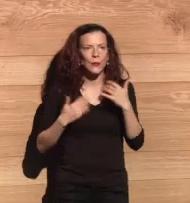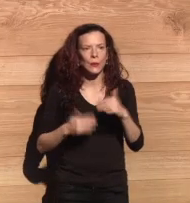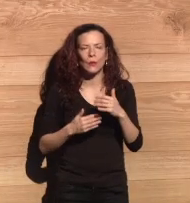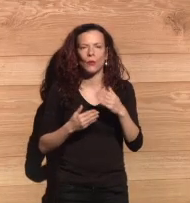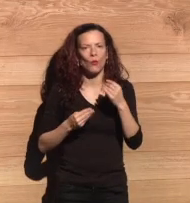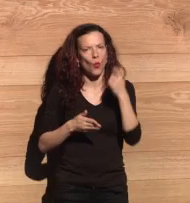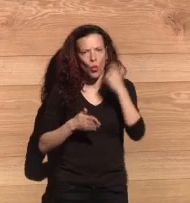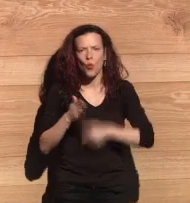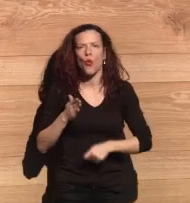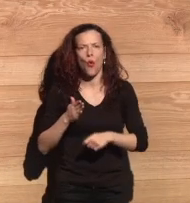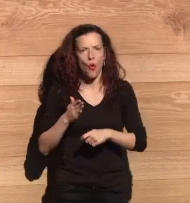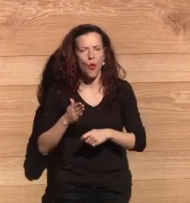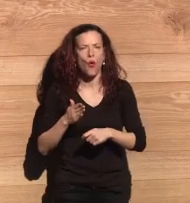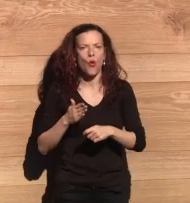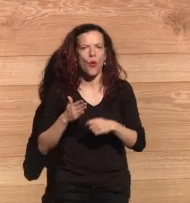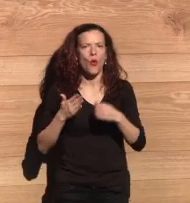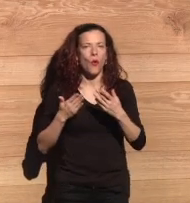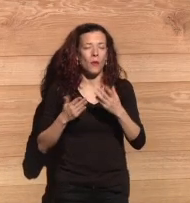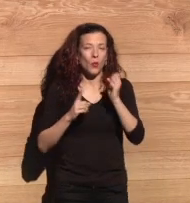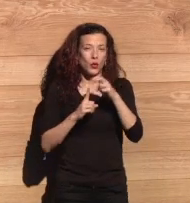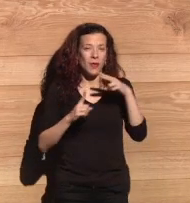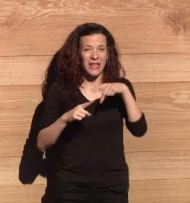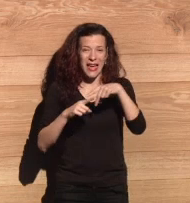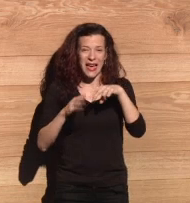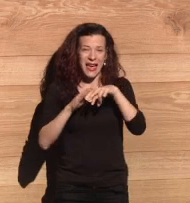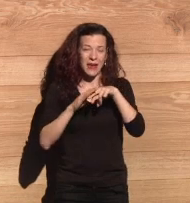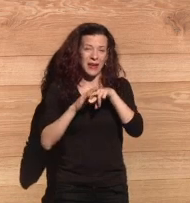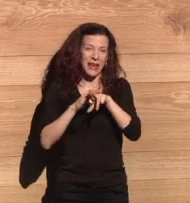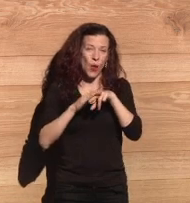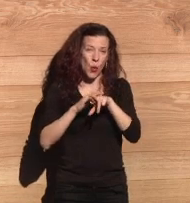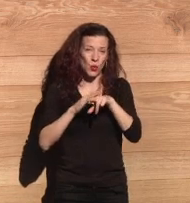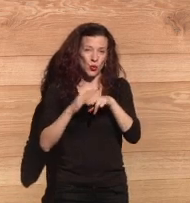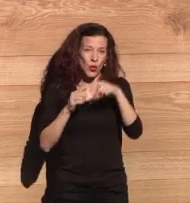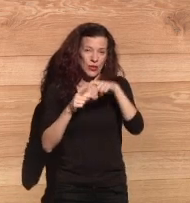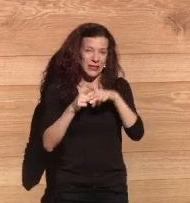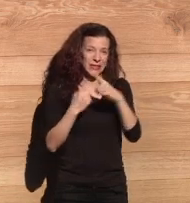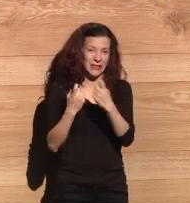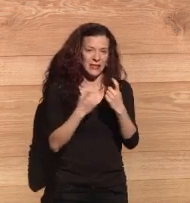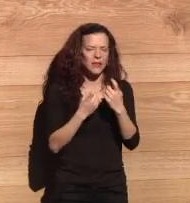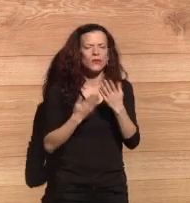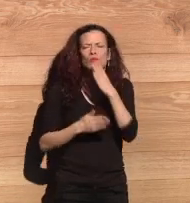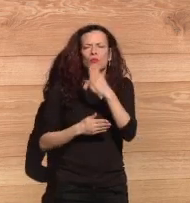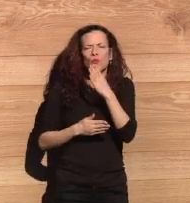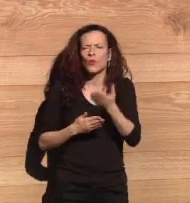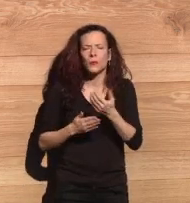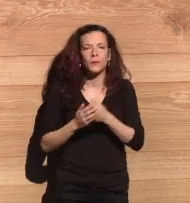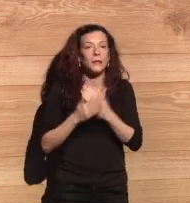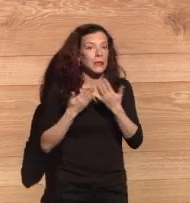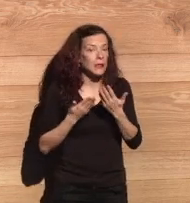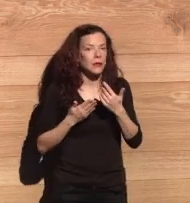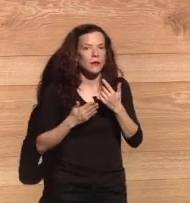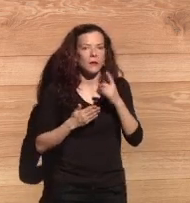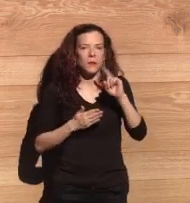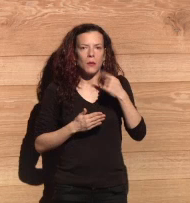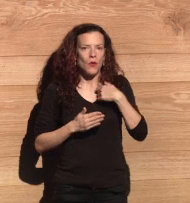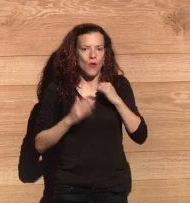más difíciles en términos logísticos. ¿En qué sentido? En el sentido de que primero no sabía ni cómo iba a